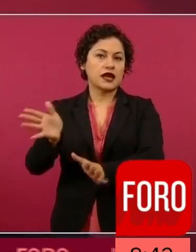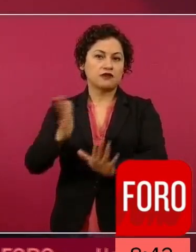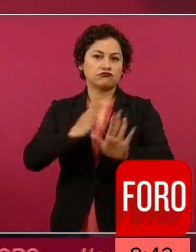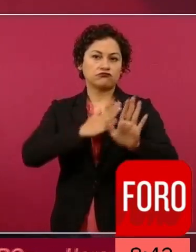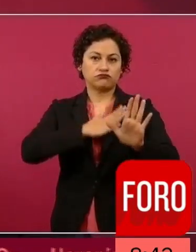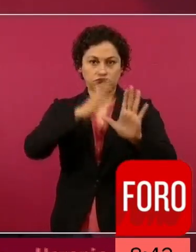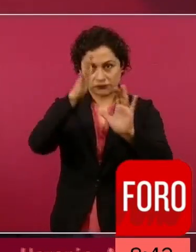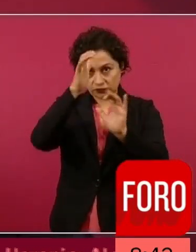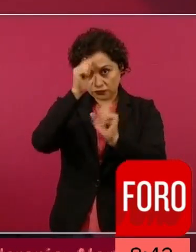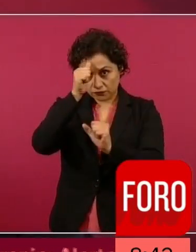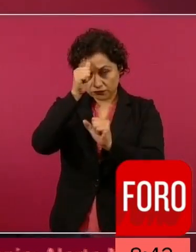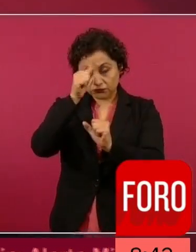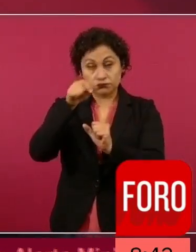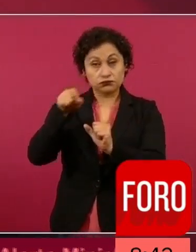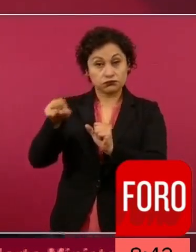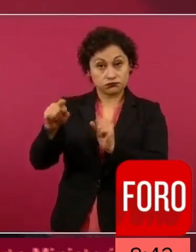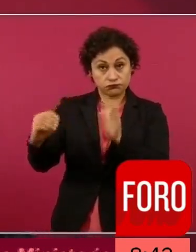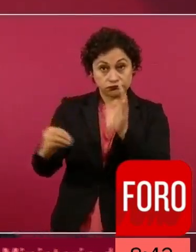esos añadidos,